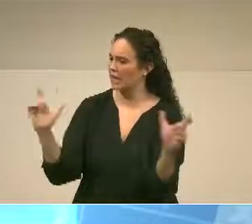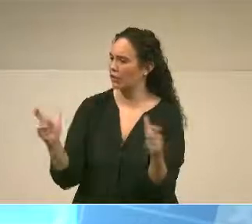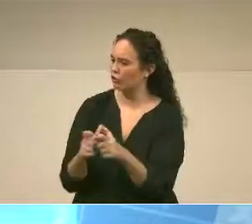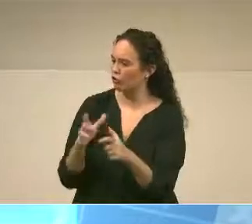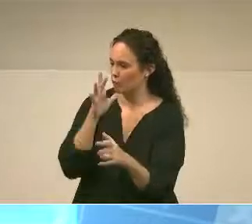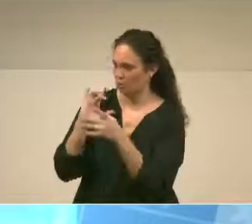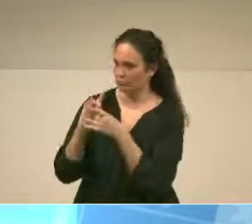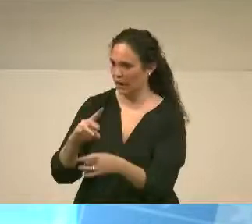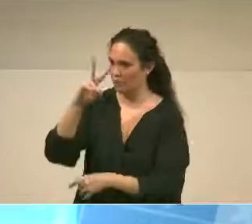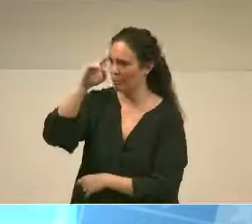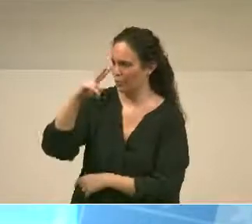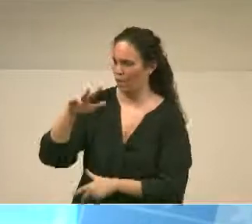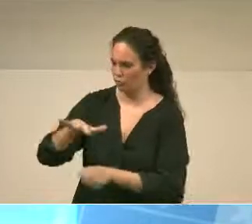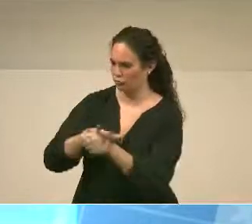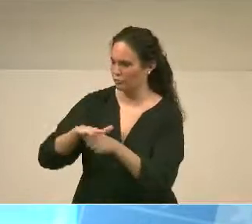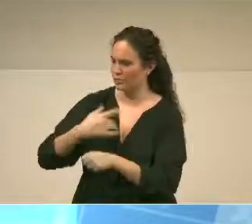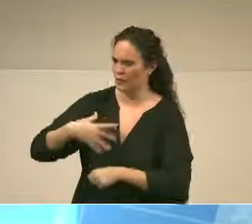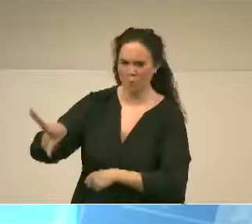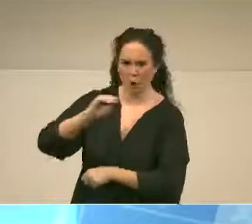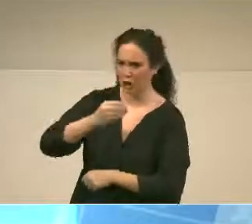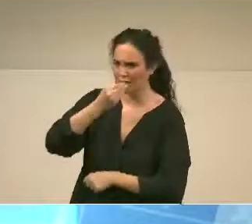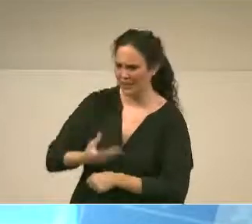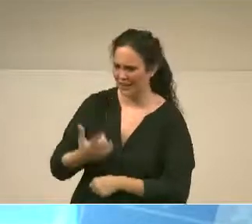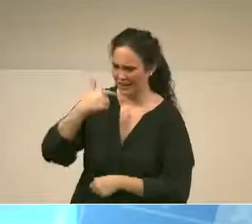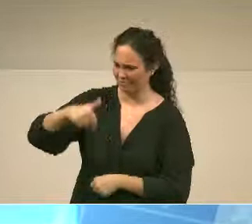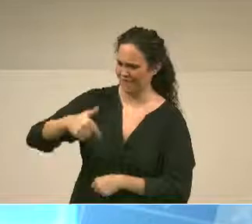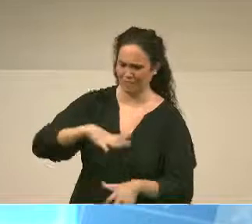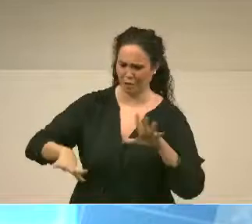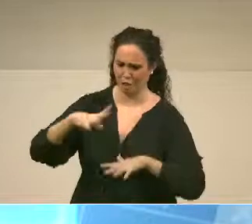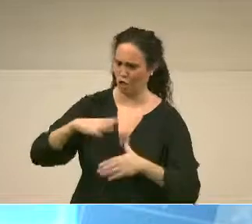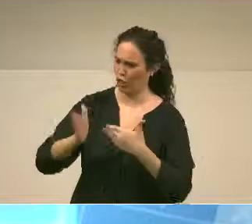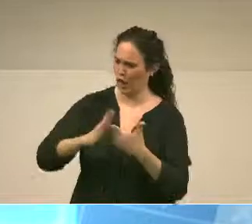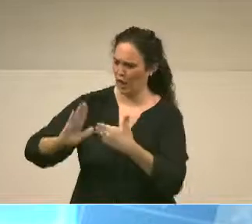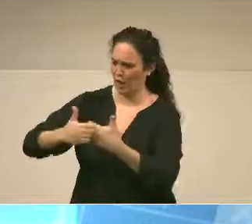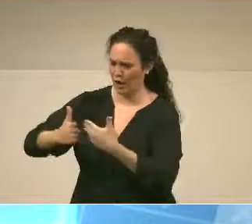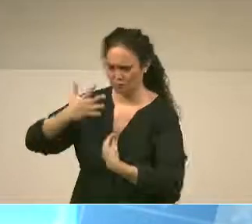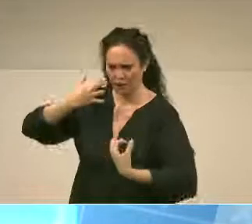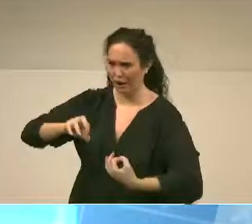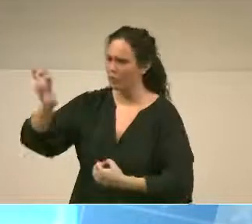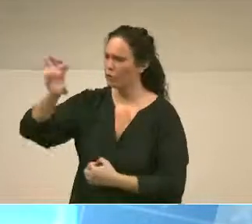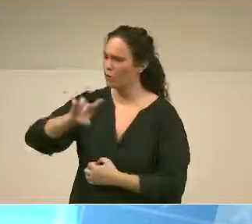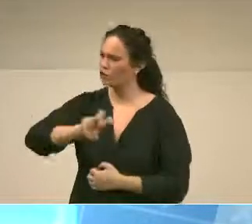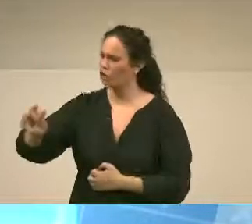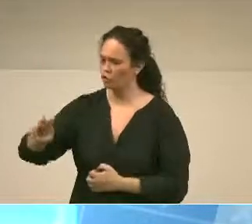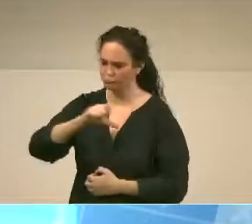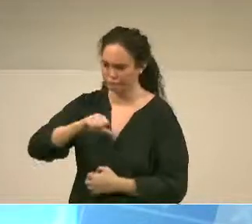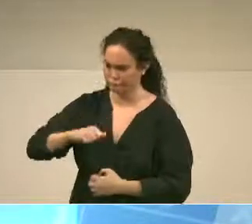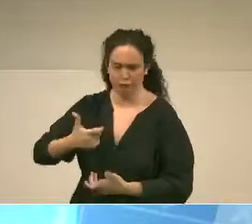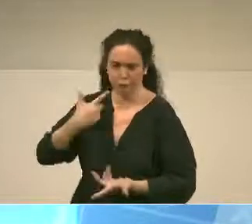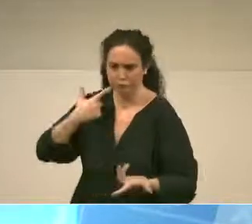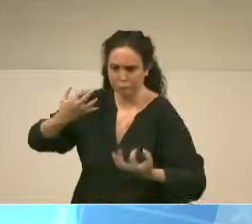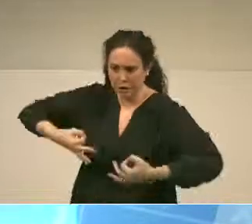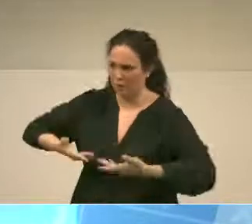esto, porque no entienden muy bien que aquí se esté con la presión bajada, con lo que eso supone para la economía, cuando en otras